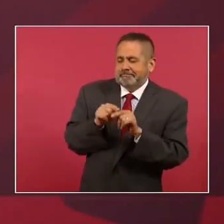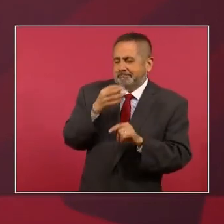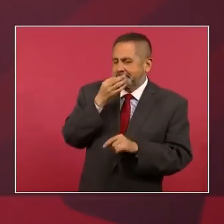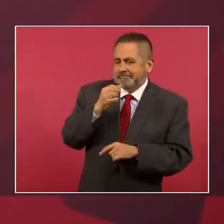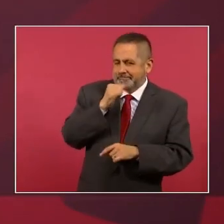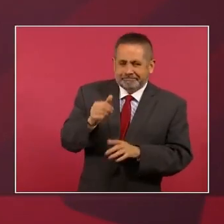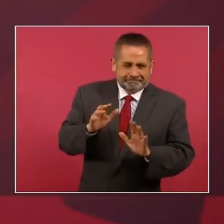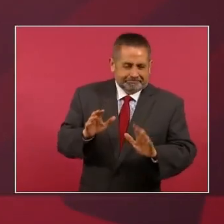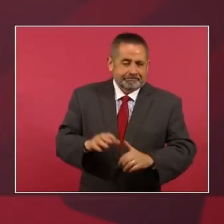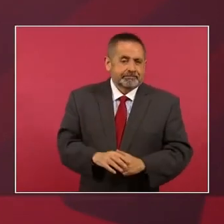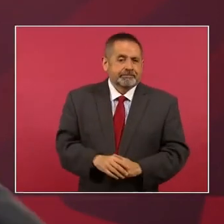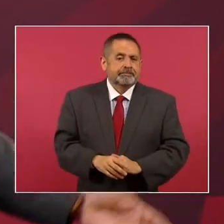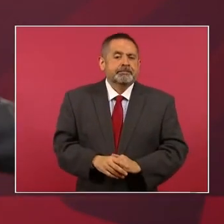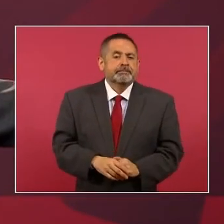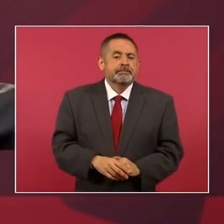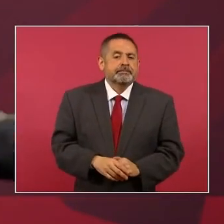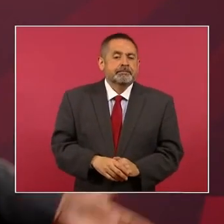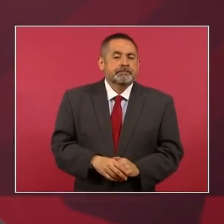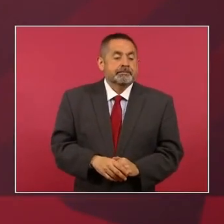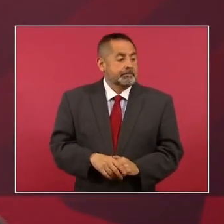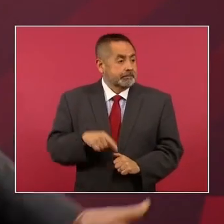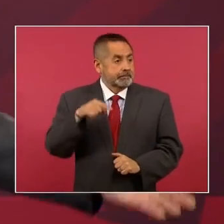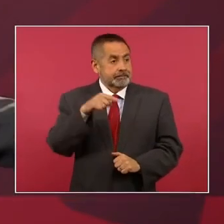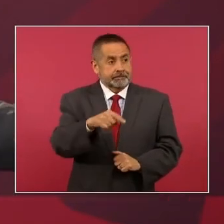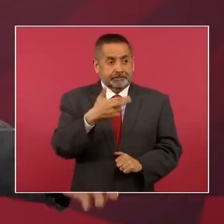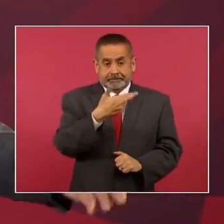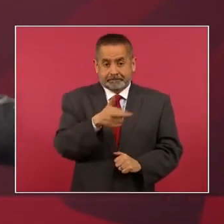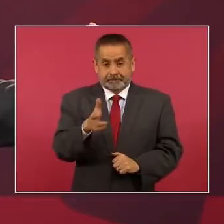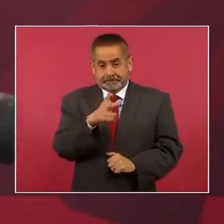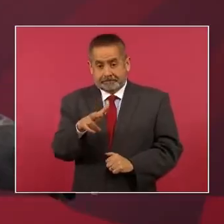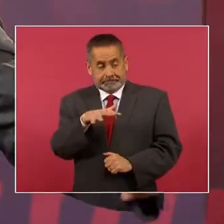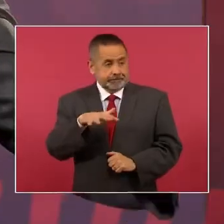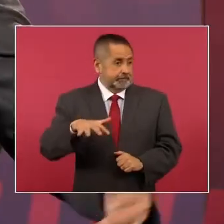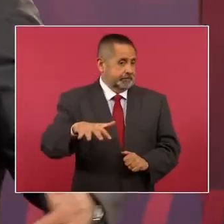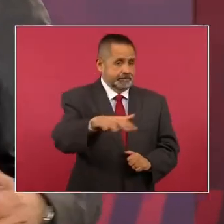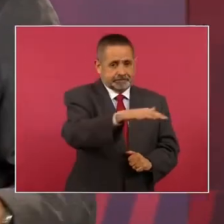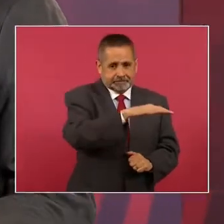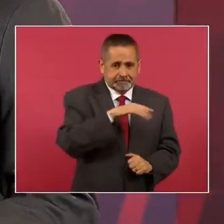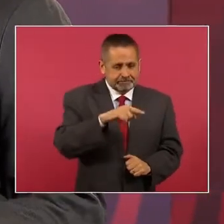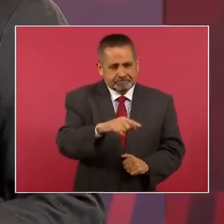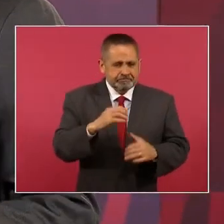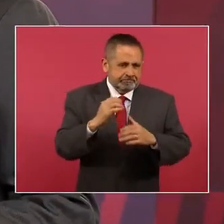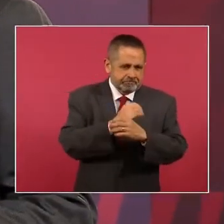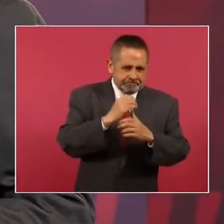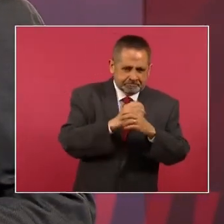El caso es que estaba el restaurante y el bar,